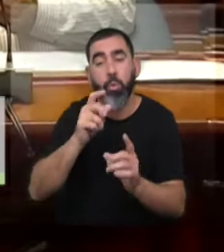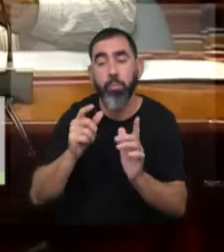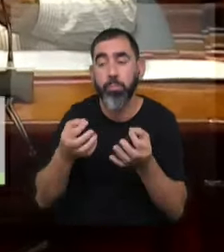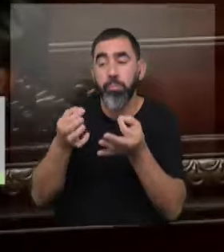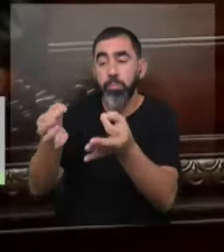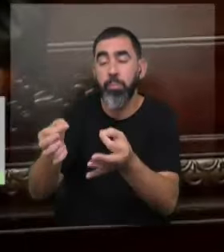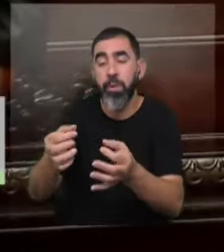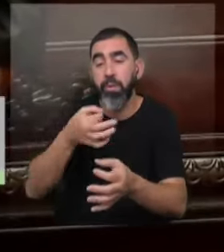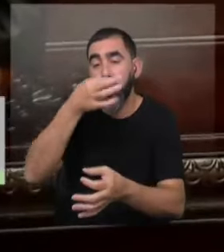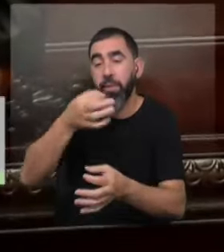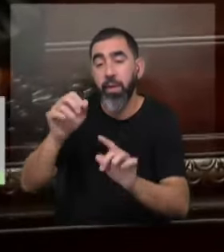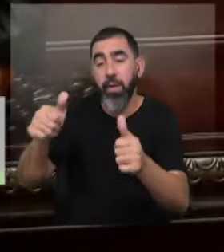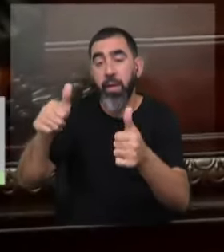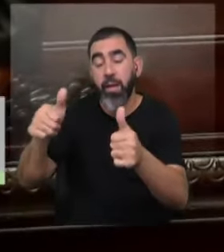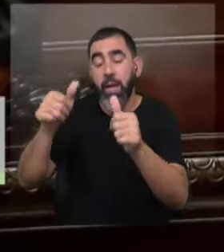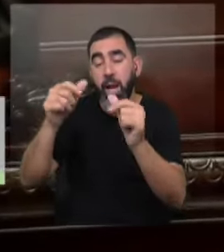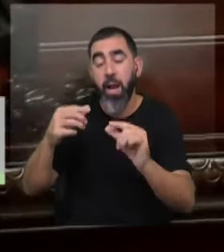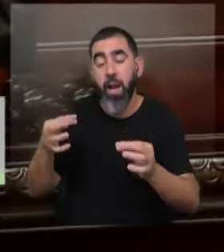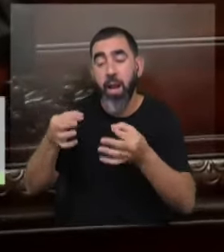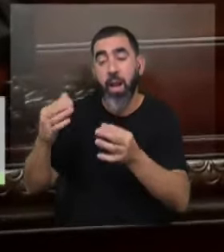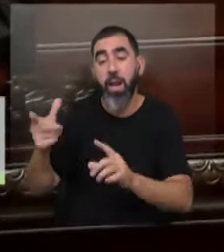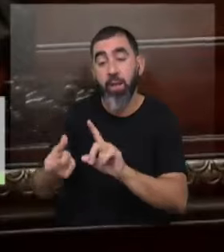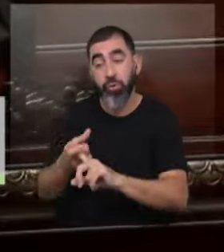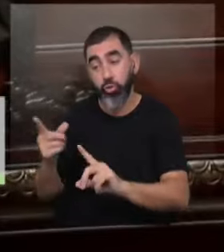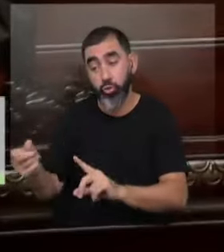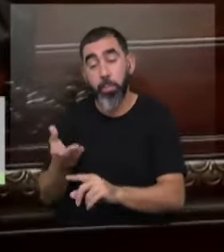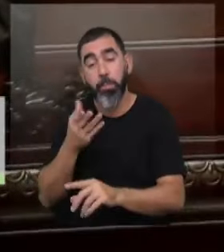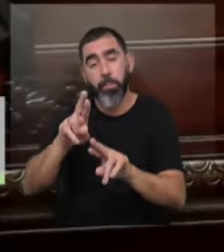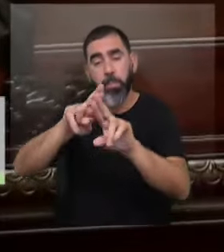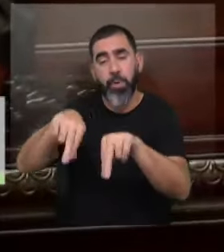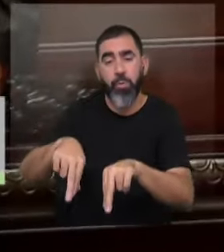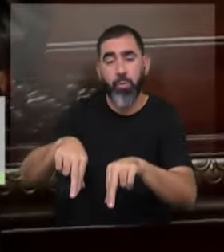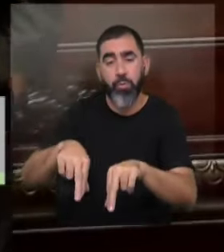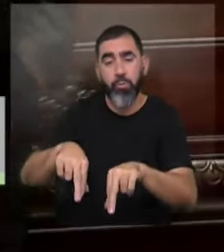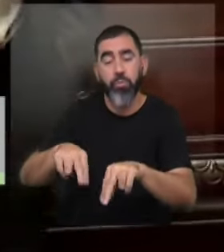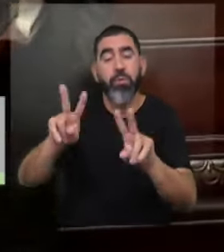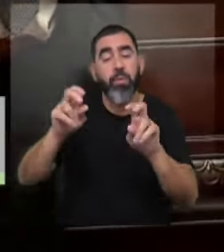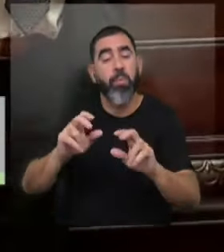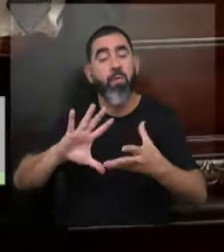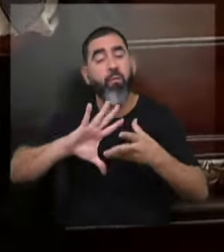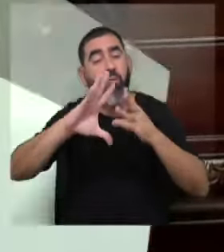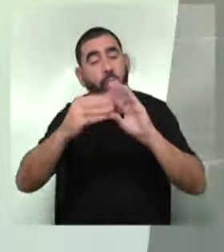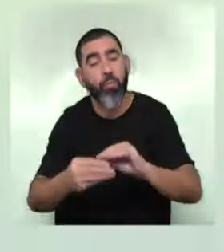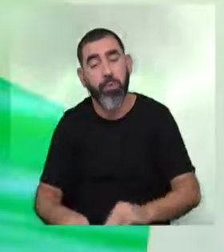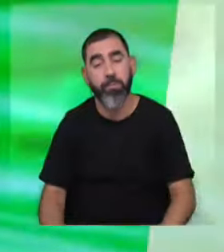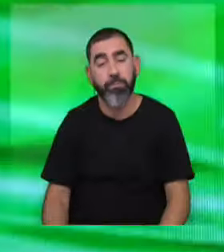la declaración jurada de bienes de su esposa. El pedido fue rechazado por una cuestión de forma.